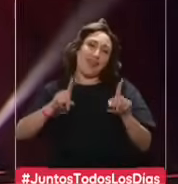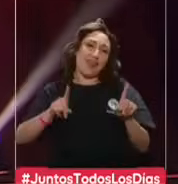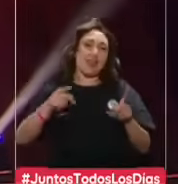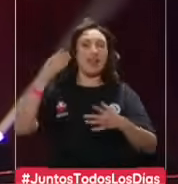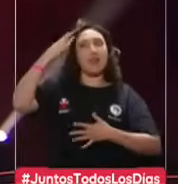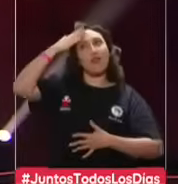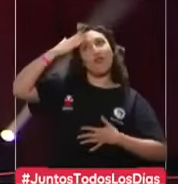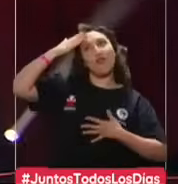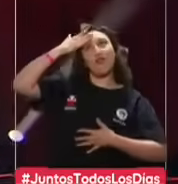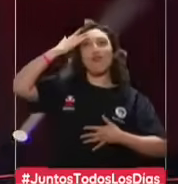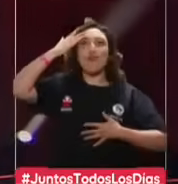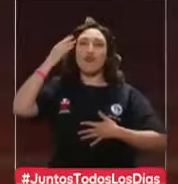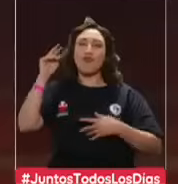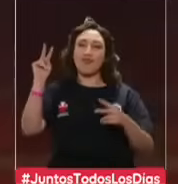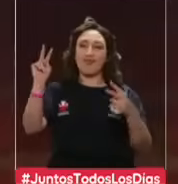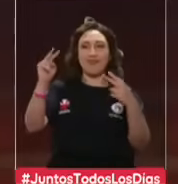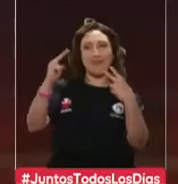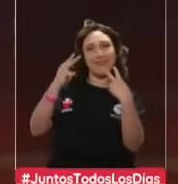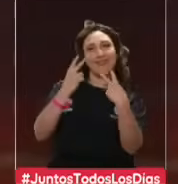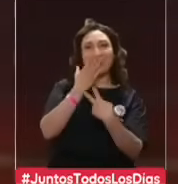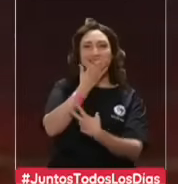uno hace tanto, weón, no encuentro yo.